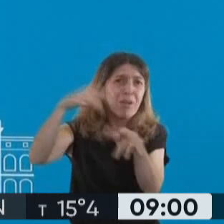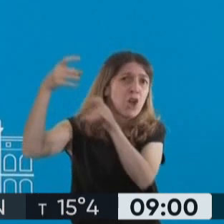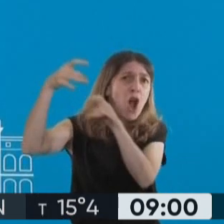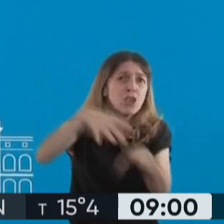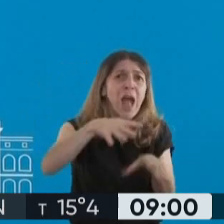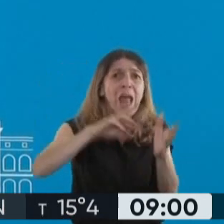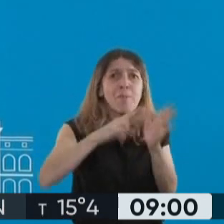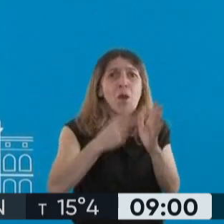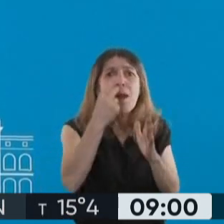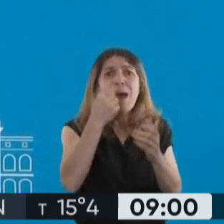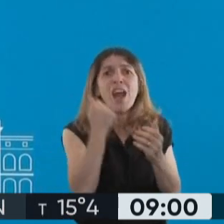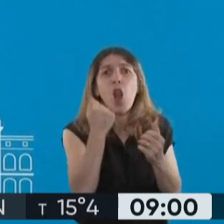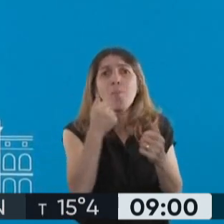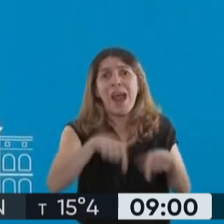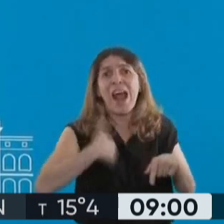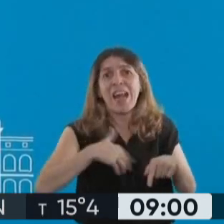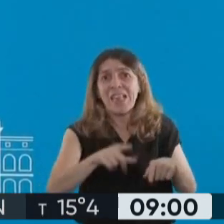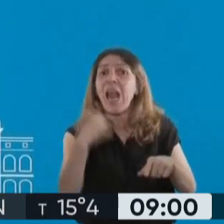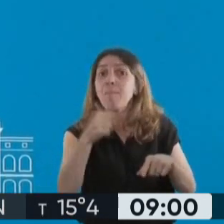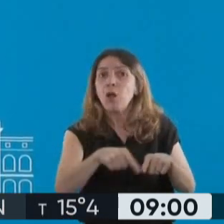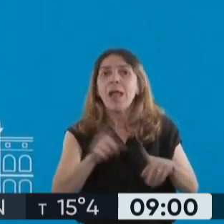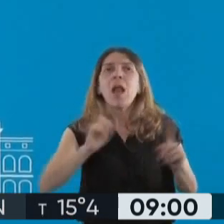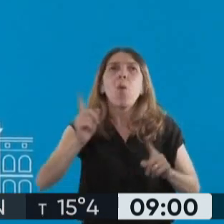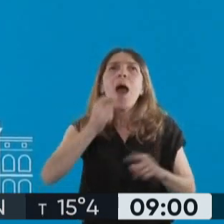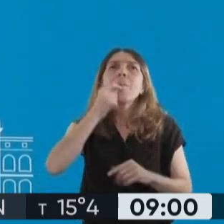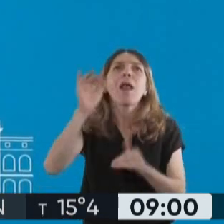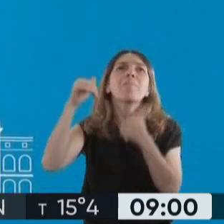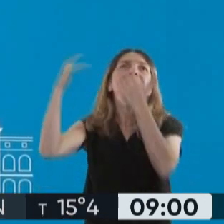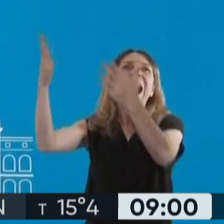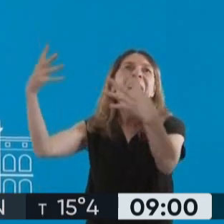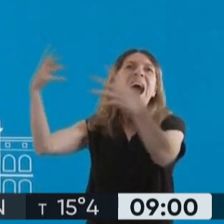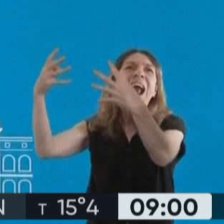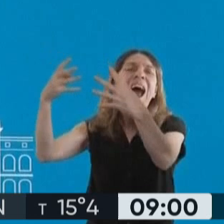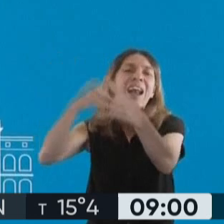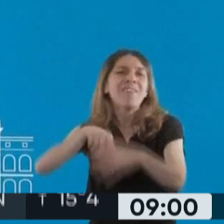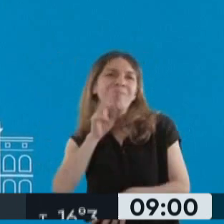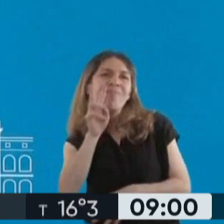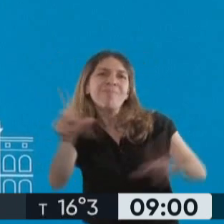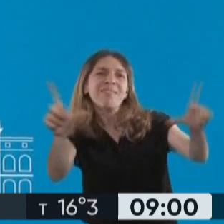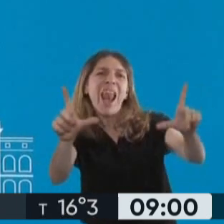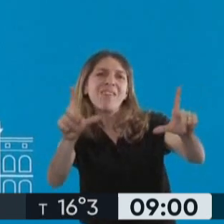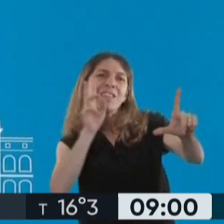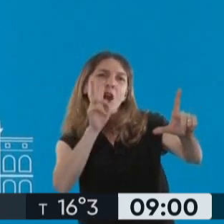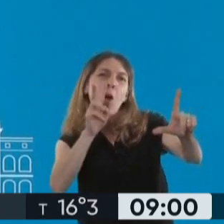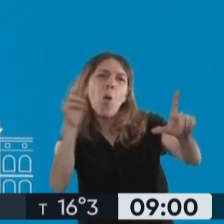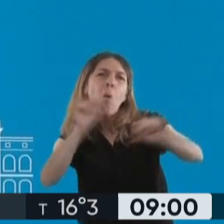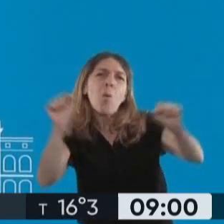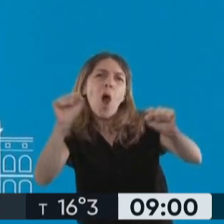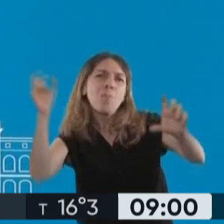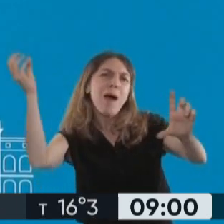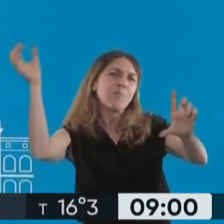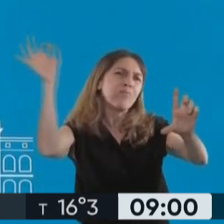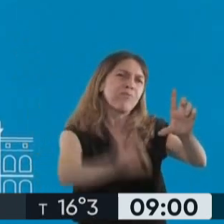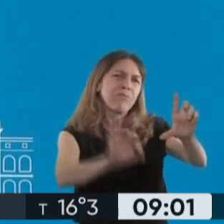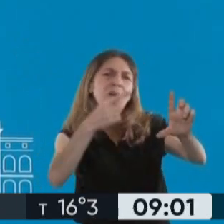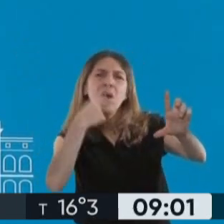muy importante saber, digamos. No es que sucede del otro lado del mundo, nosotros vemos las imágenes en la televisión de las bombas y de lo que sucede